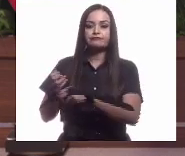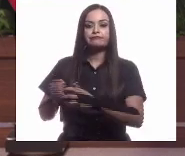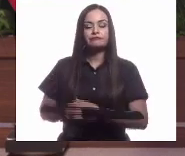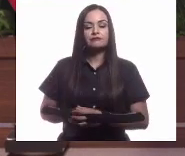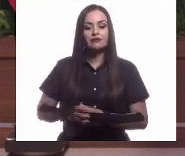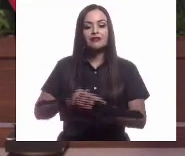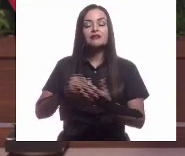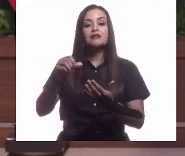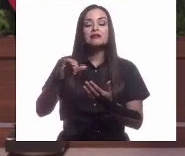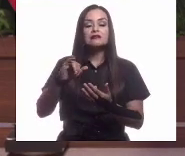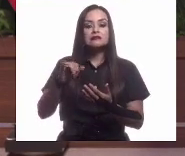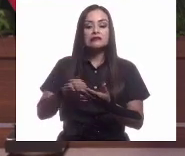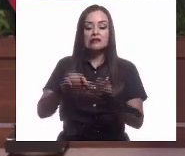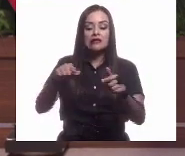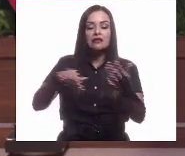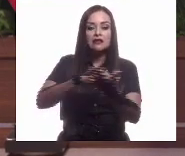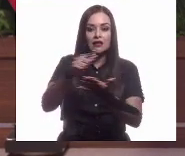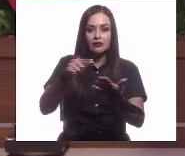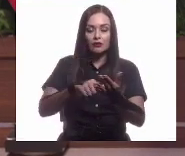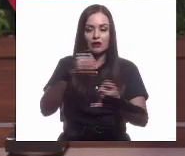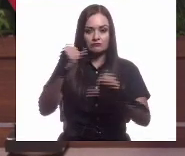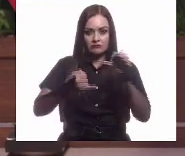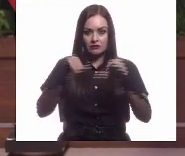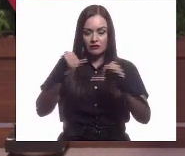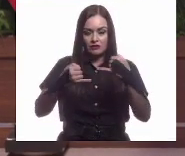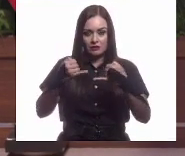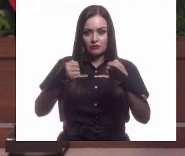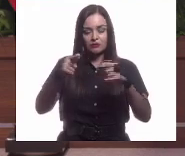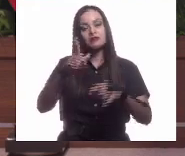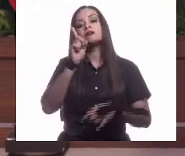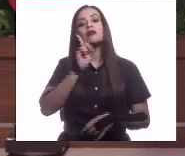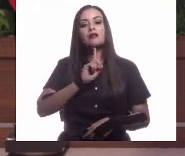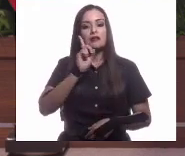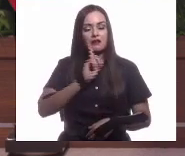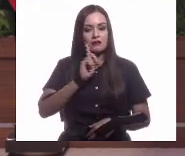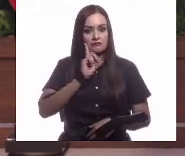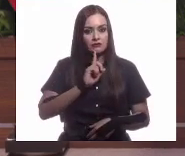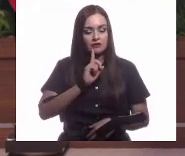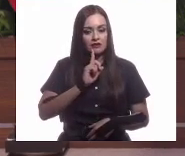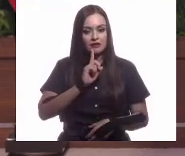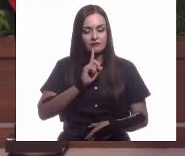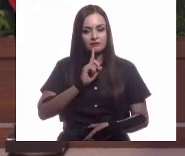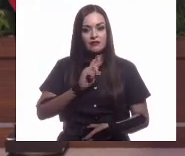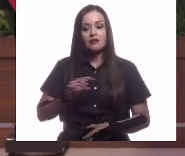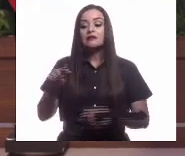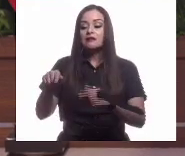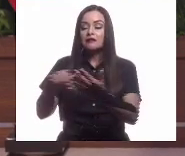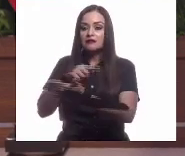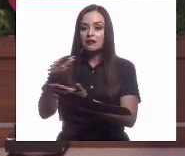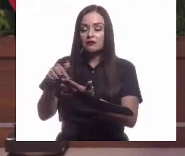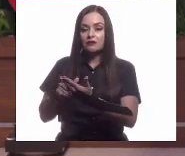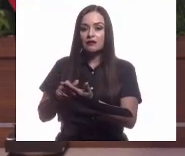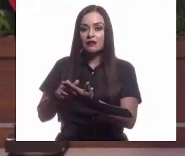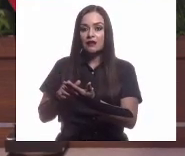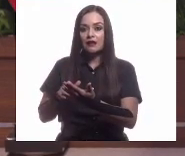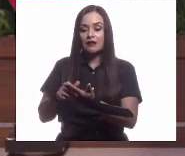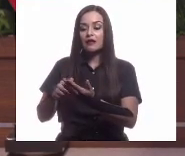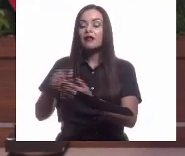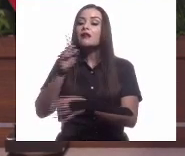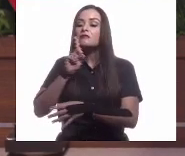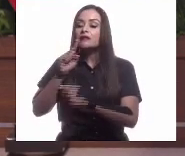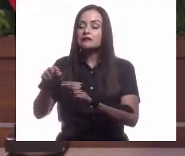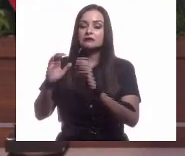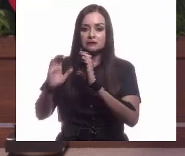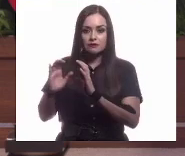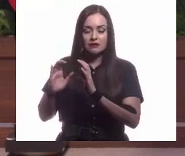para Mujeres ante la Comisión Nacional para Prevenir y Erradicar la Violencia contra las Mujeres. Ahora formamos parte